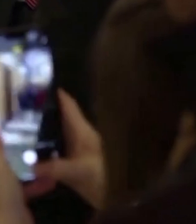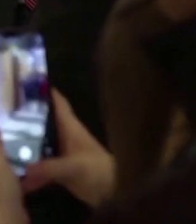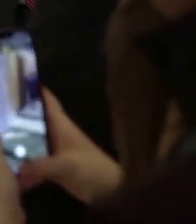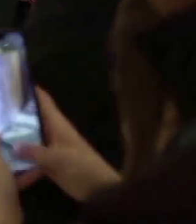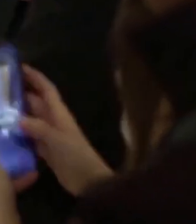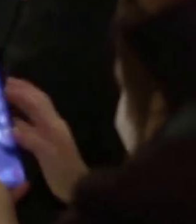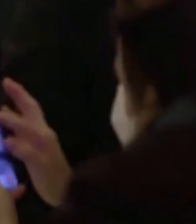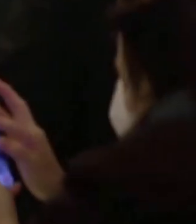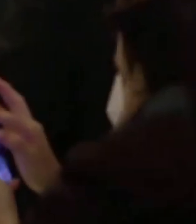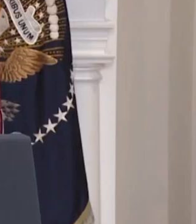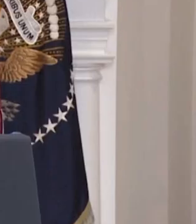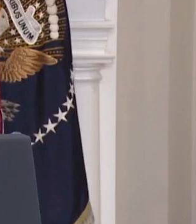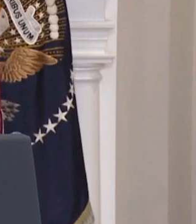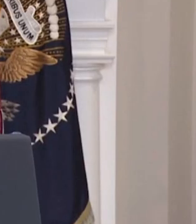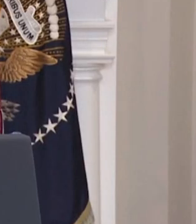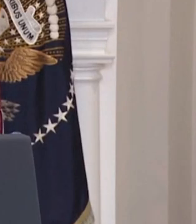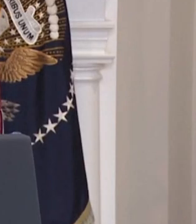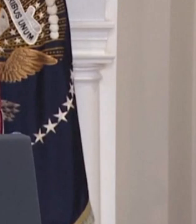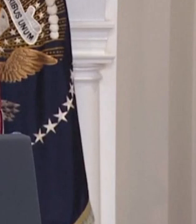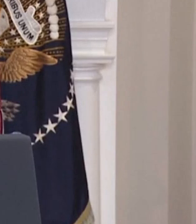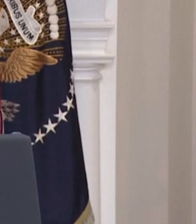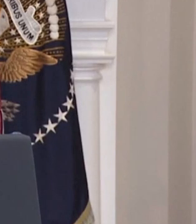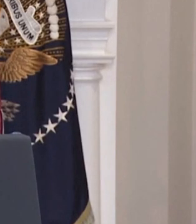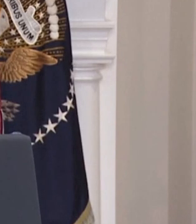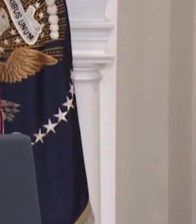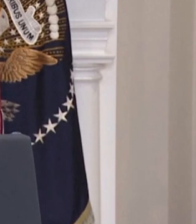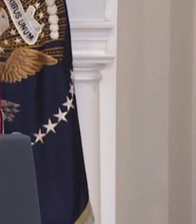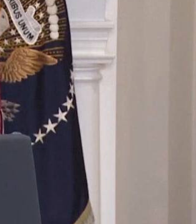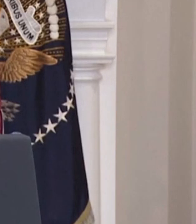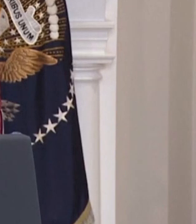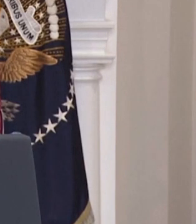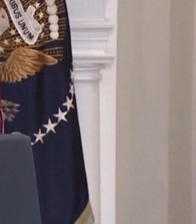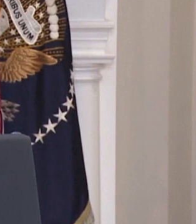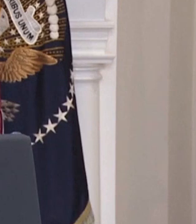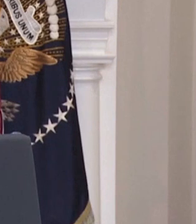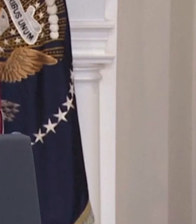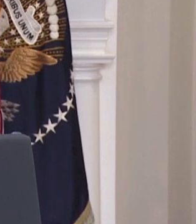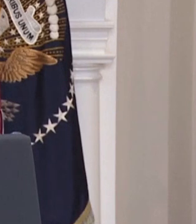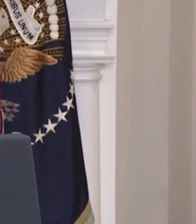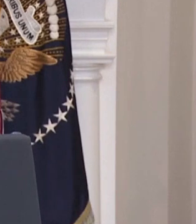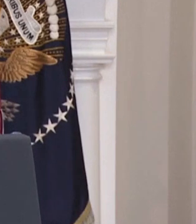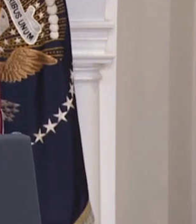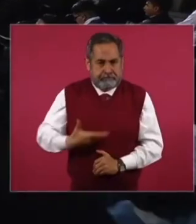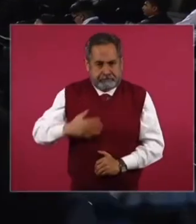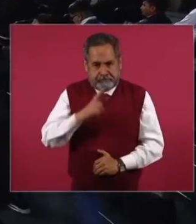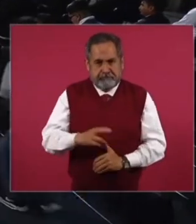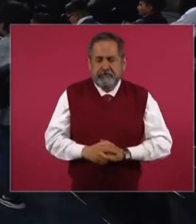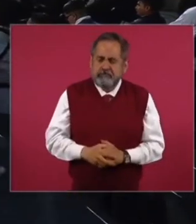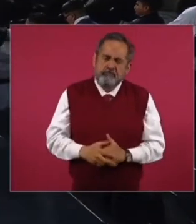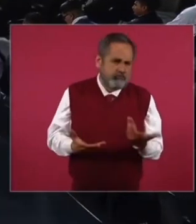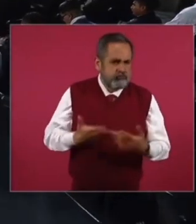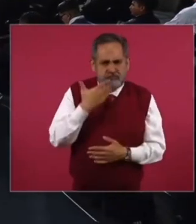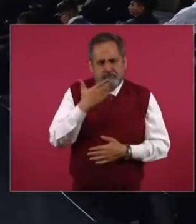reelección es soberana y destacó los buenos resultados que ha tenido durante su mandato. Es una decisión